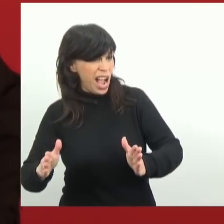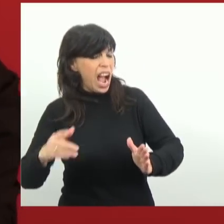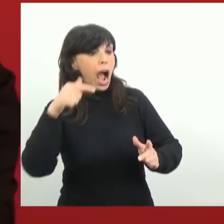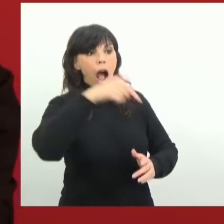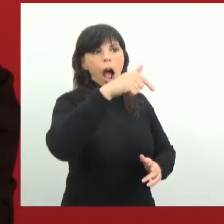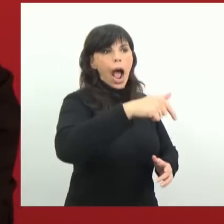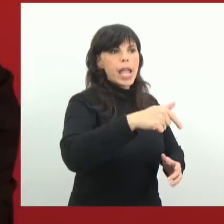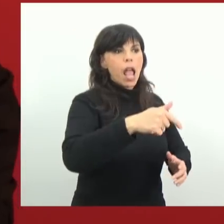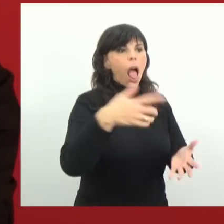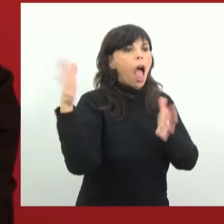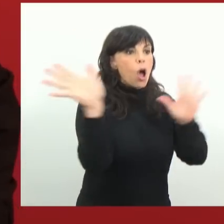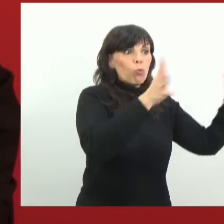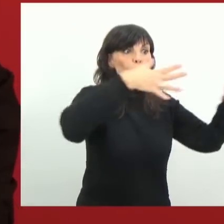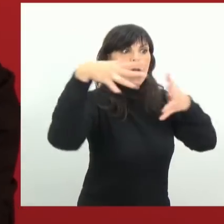especialistas